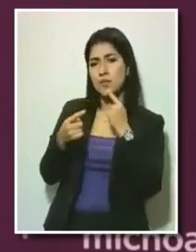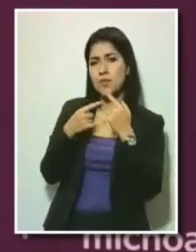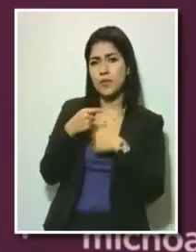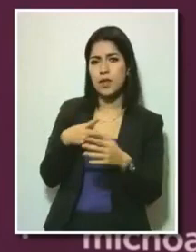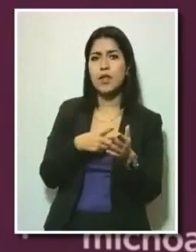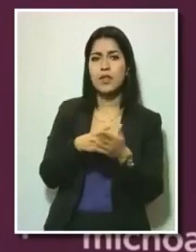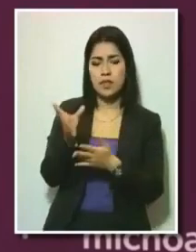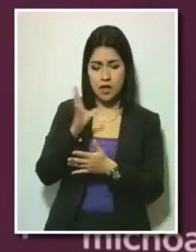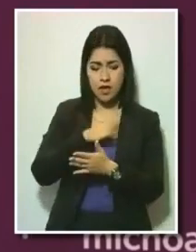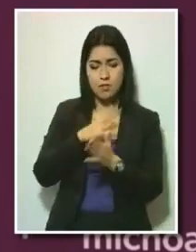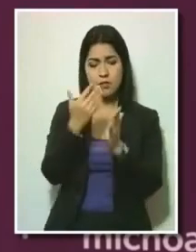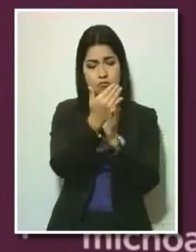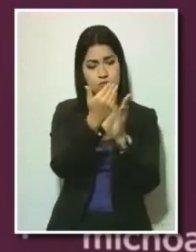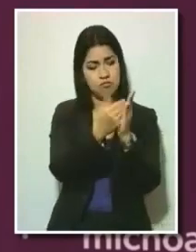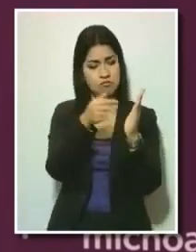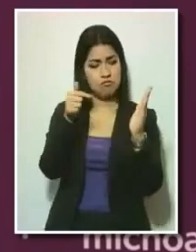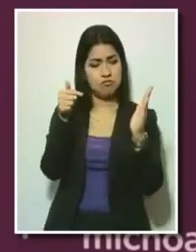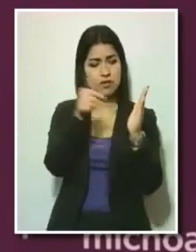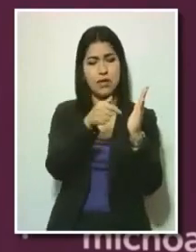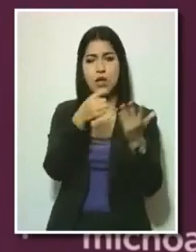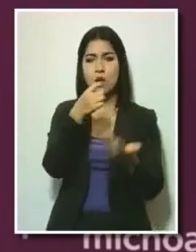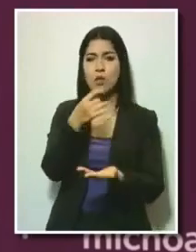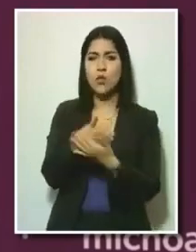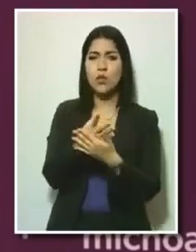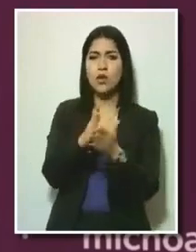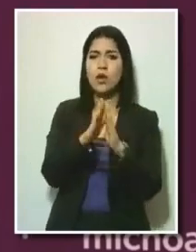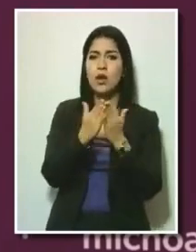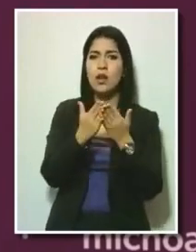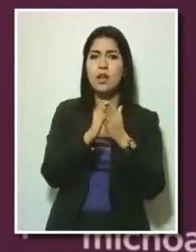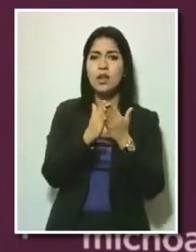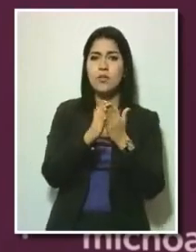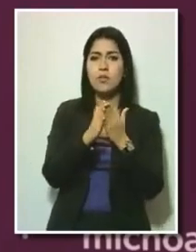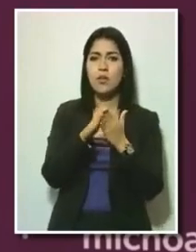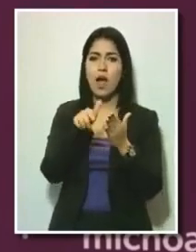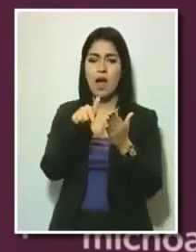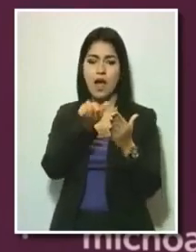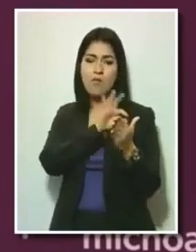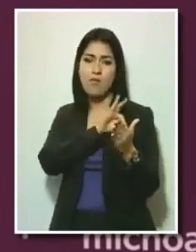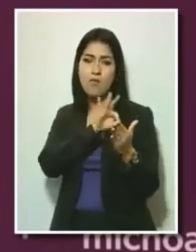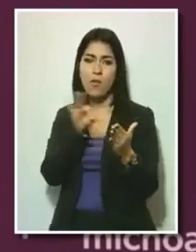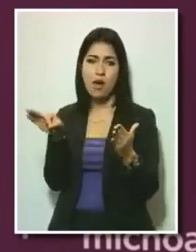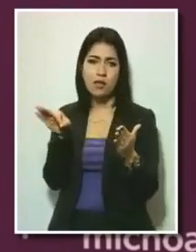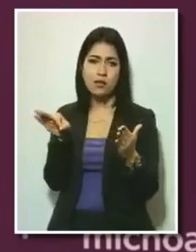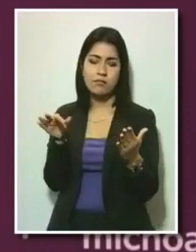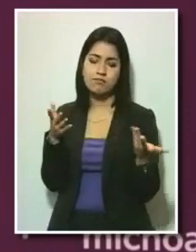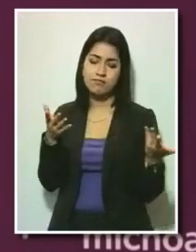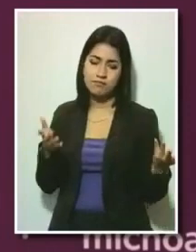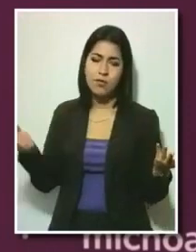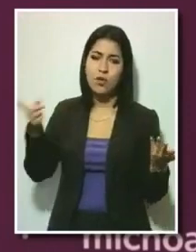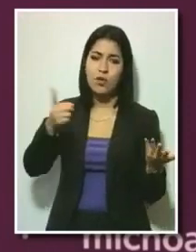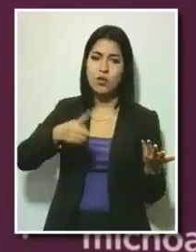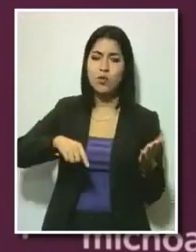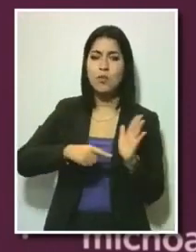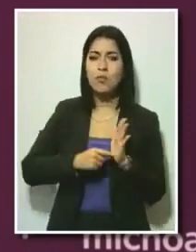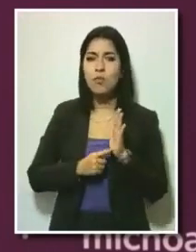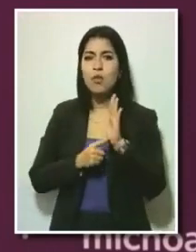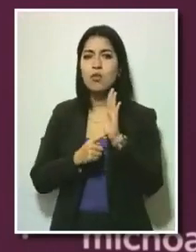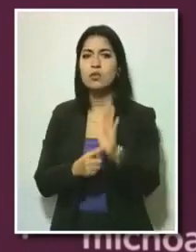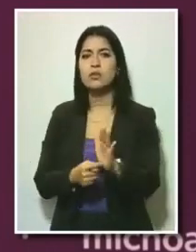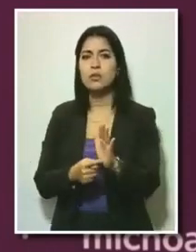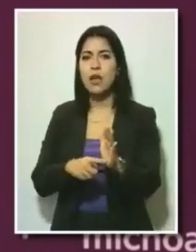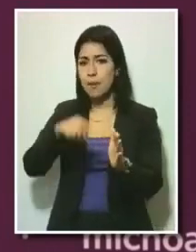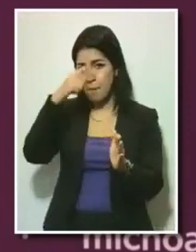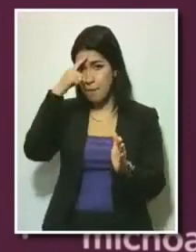ahí y es solo a través de los libros de texto que se da conocimiento a